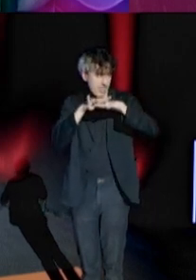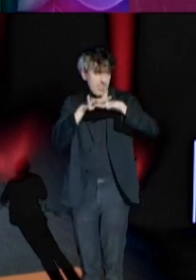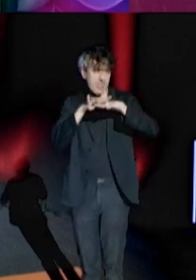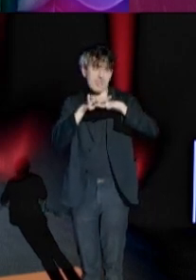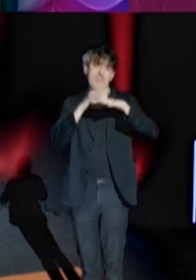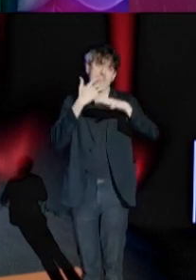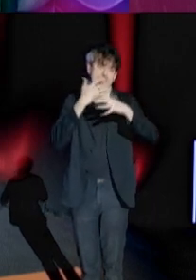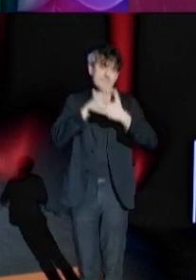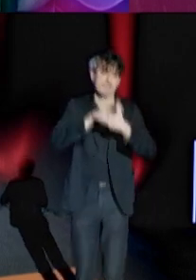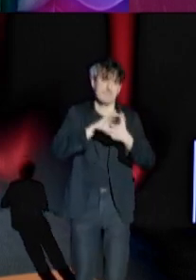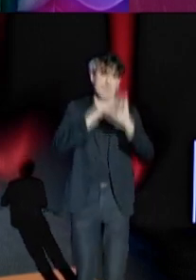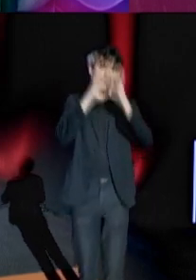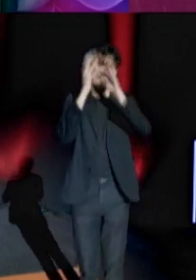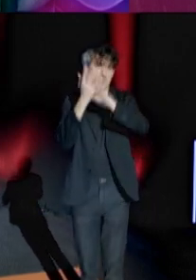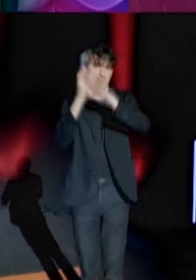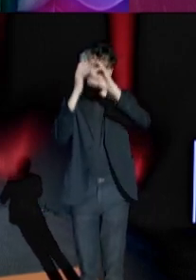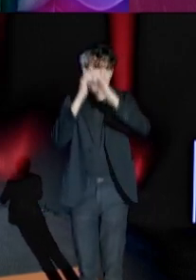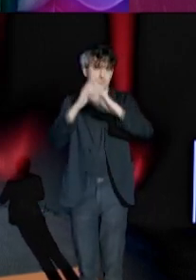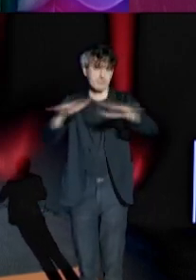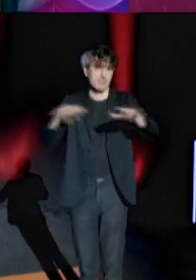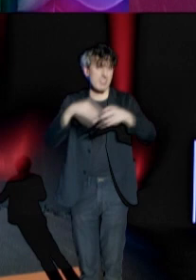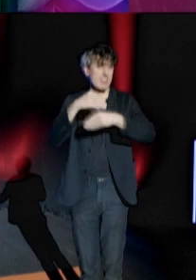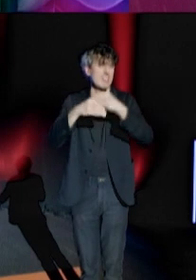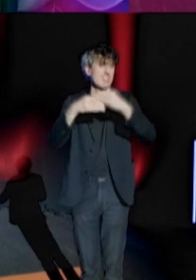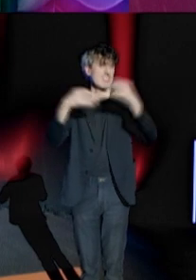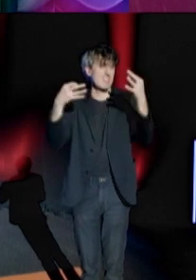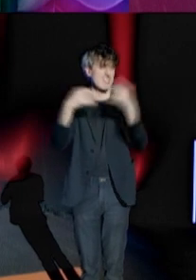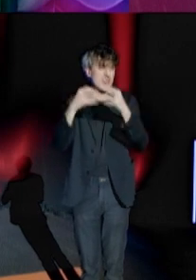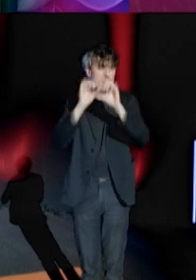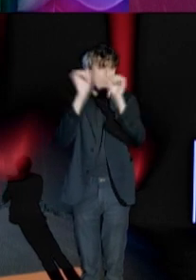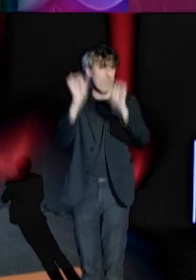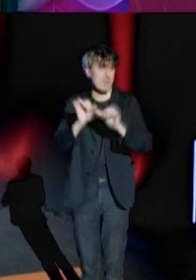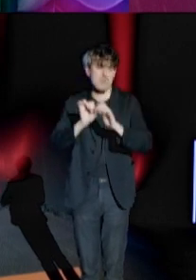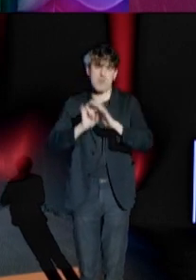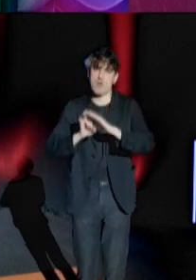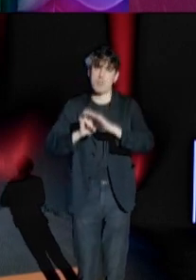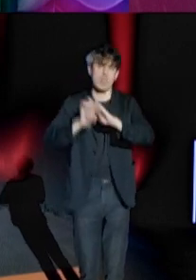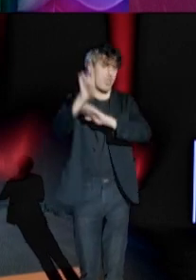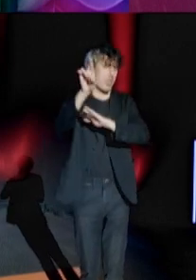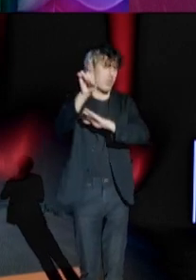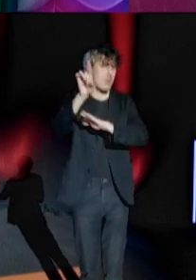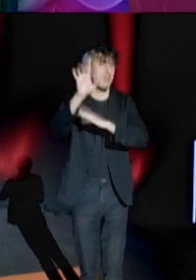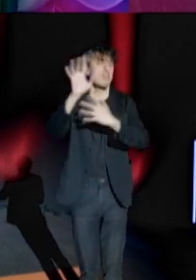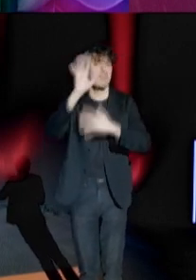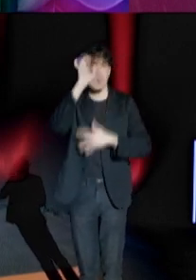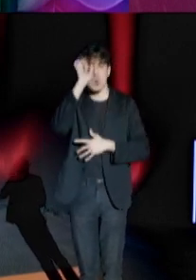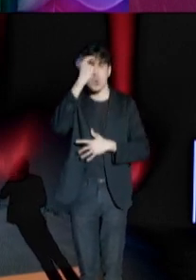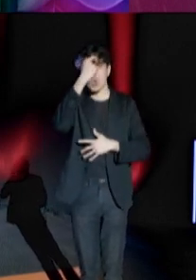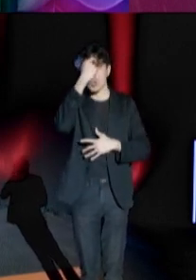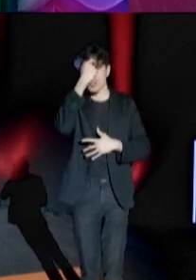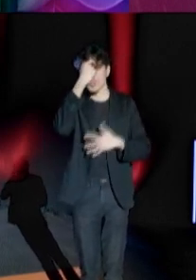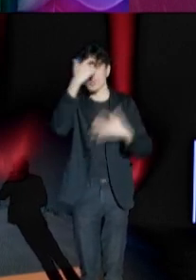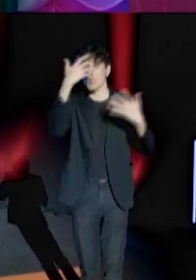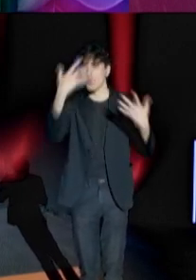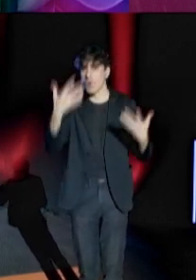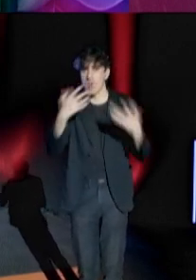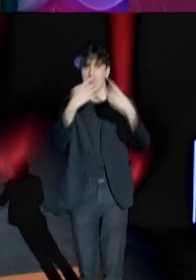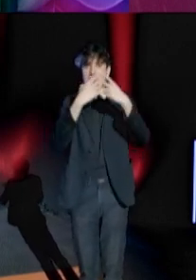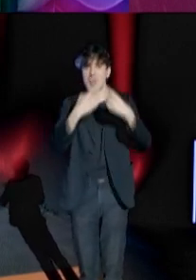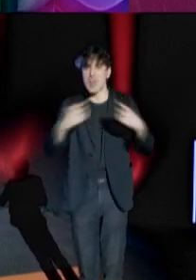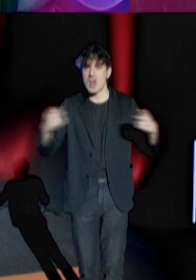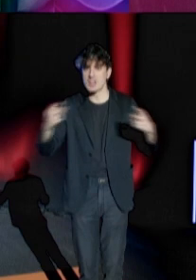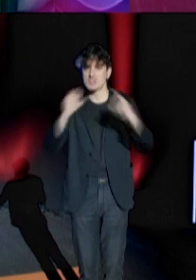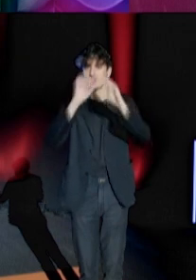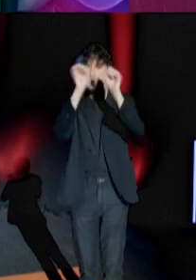Transformer de difusión básicamente lo que hace es basarse en un modelo muy avanzado pero inspirado en el concepto de larch Language model pero